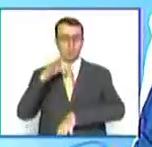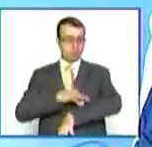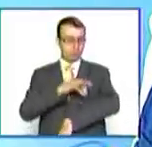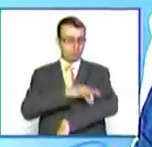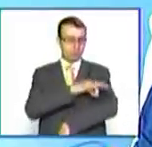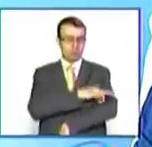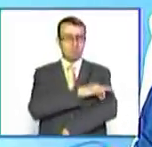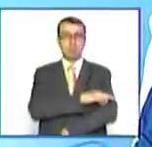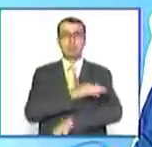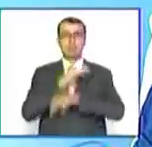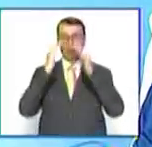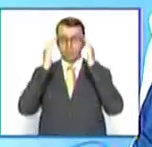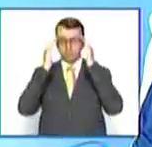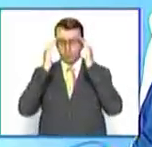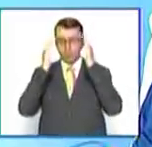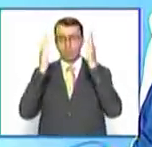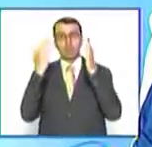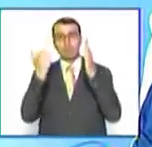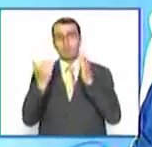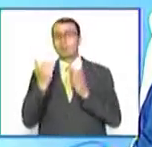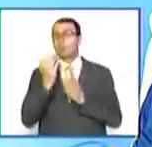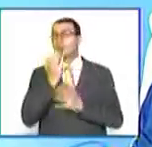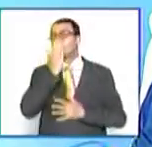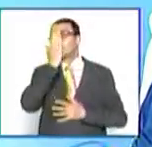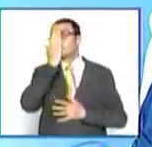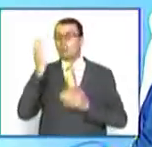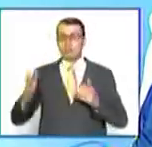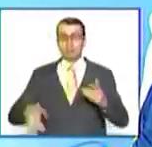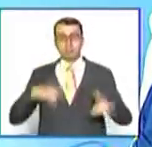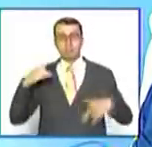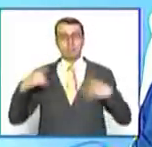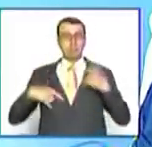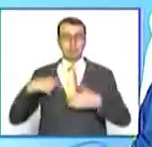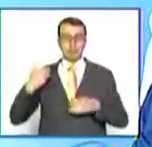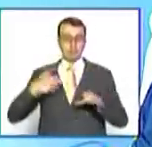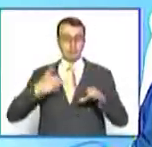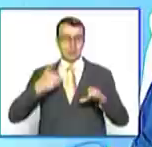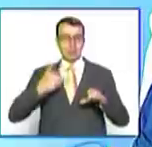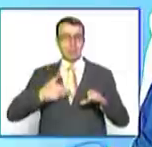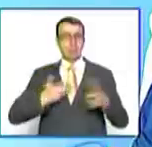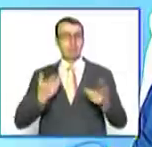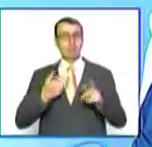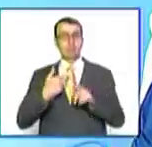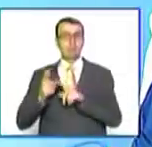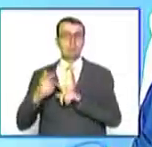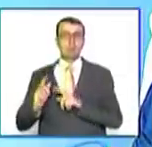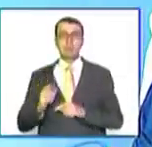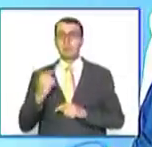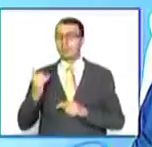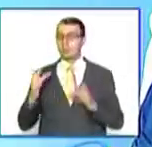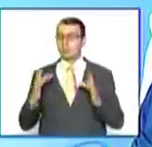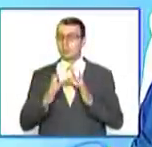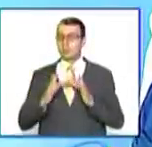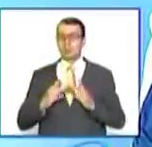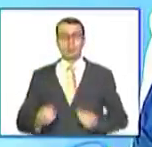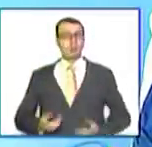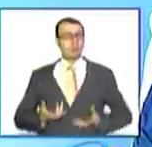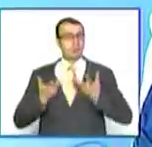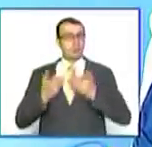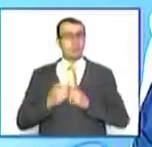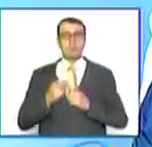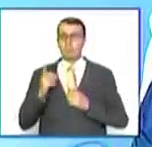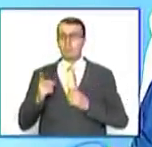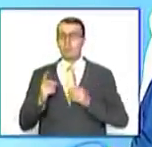neural, ozonoterapia, láser, hidroterapia, bioenergética, tratamientos